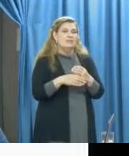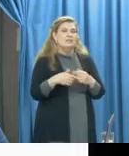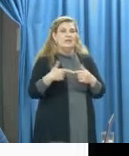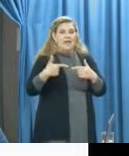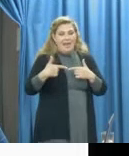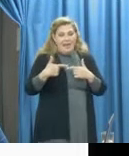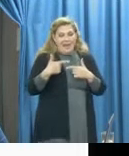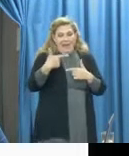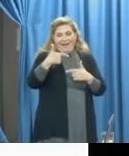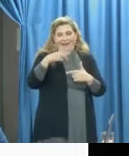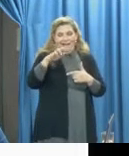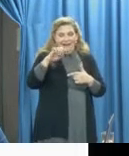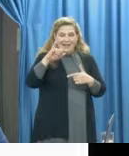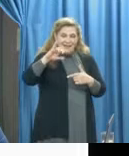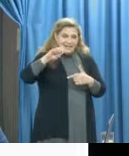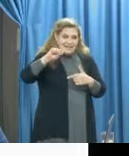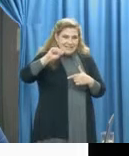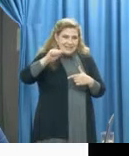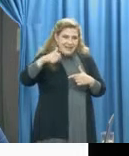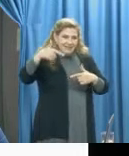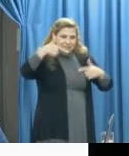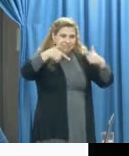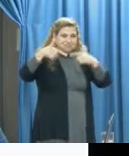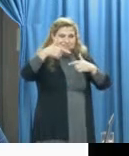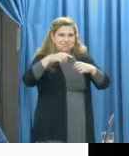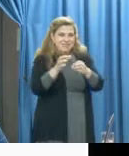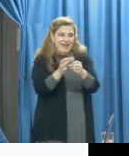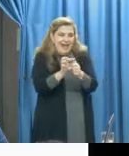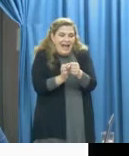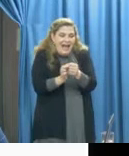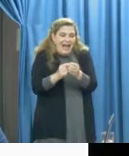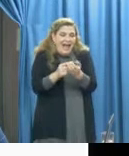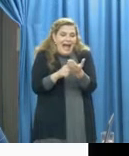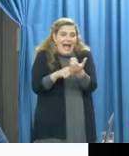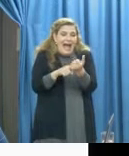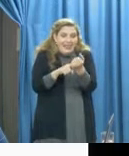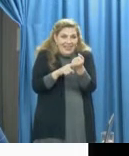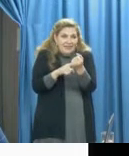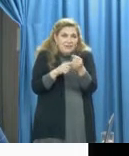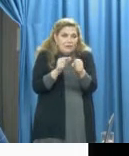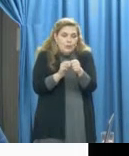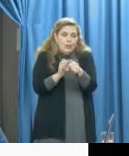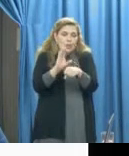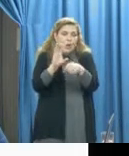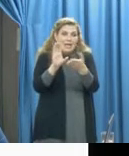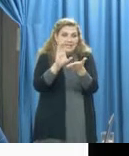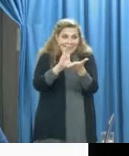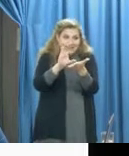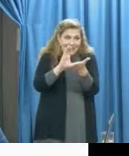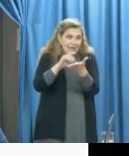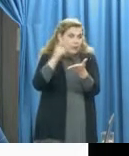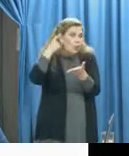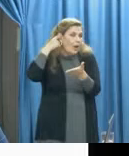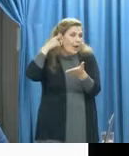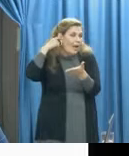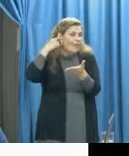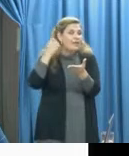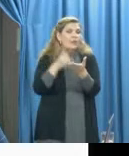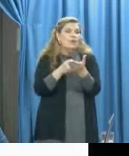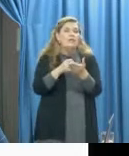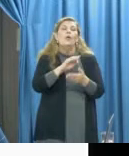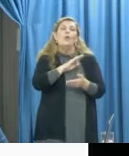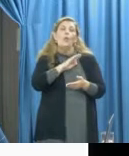los tejidos, se acumula grasa en las células del oído y esto lo dañan y causan sordera. Entonces